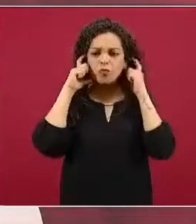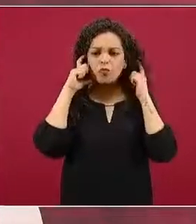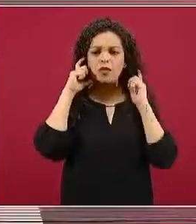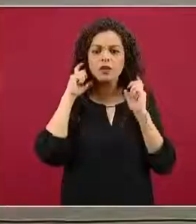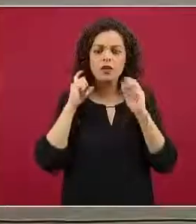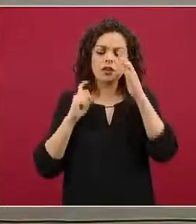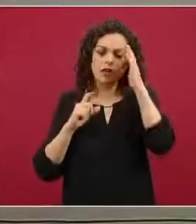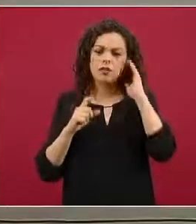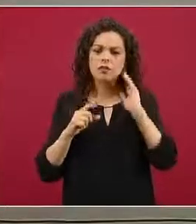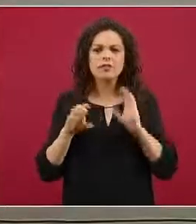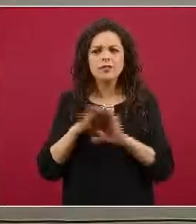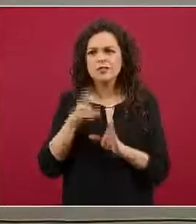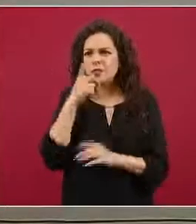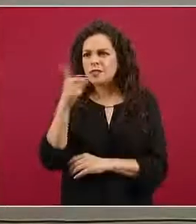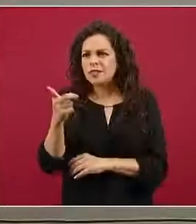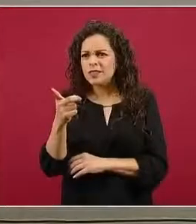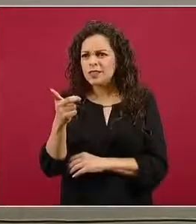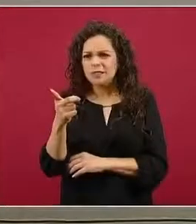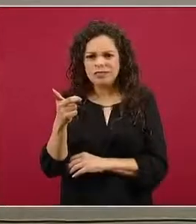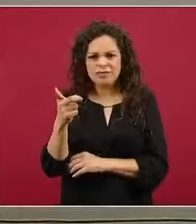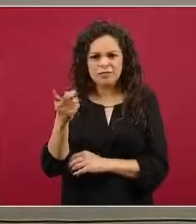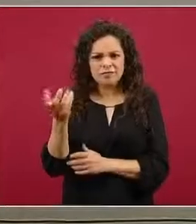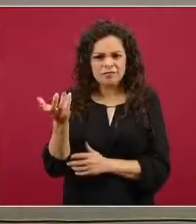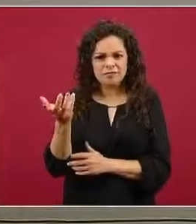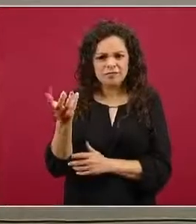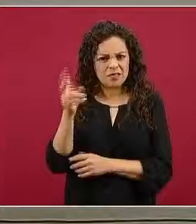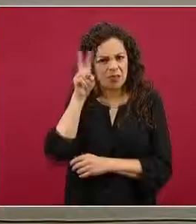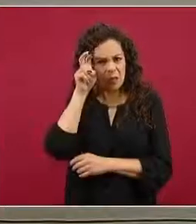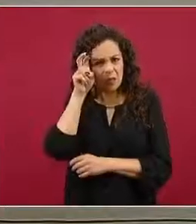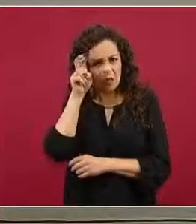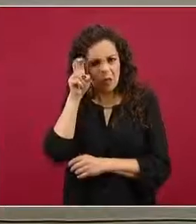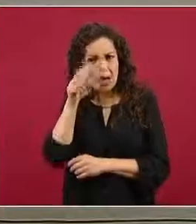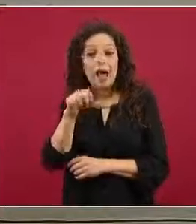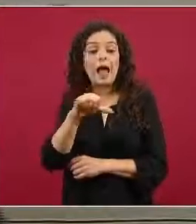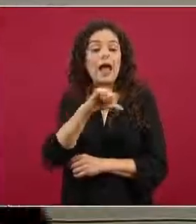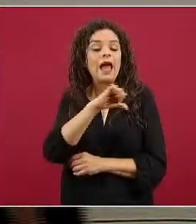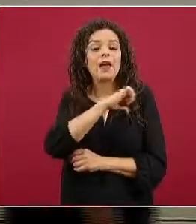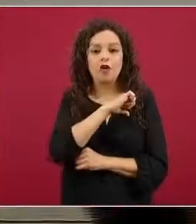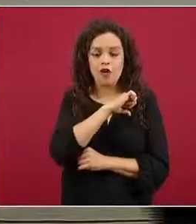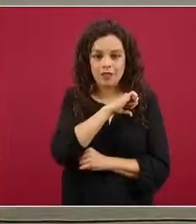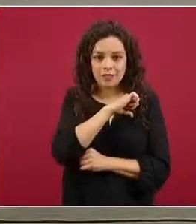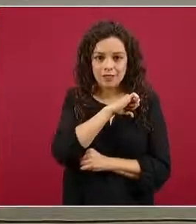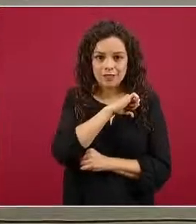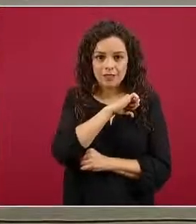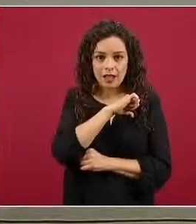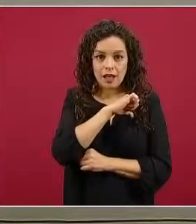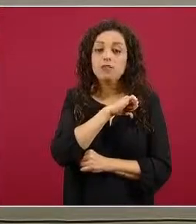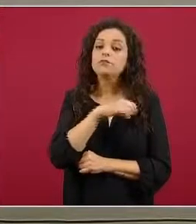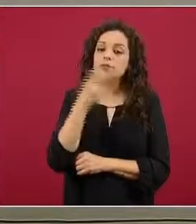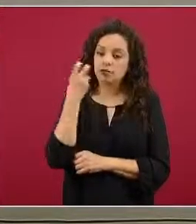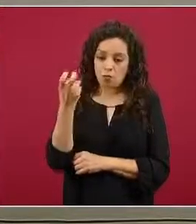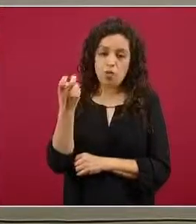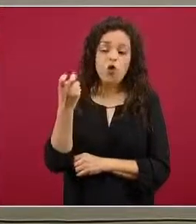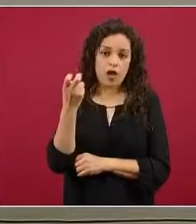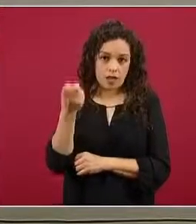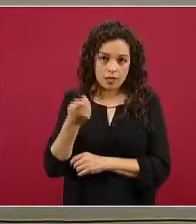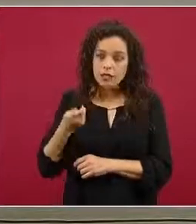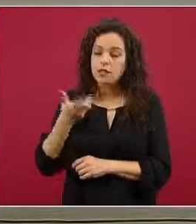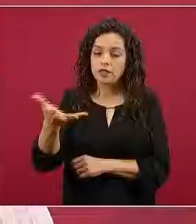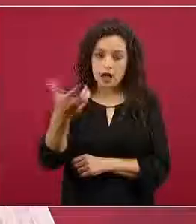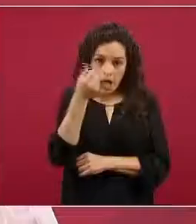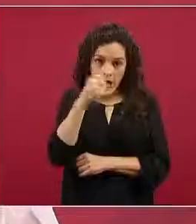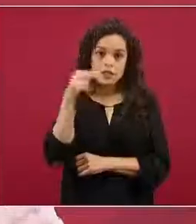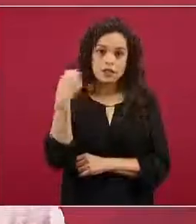¿cómo dijeron? Como envidioso, egoísta, exactamente es por eso. Porque